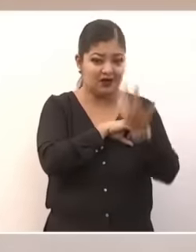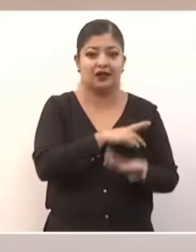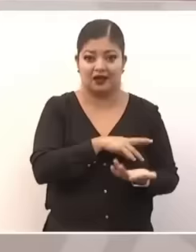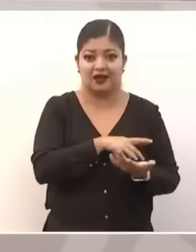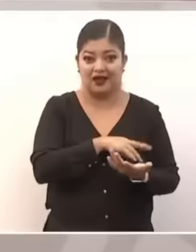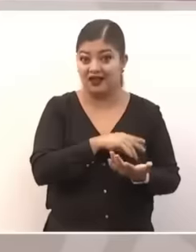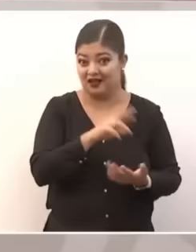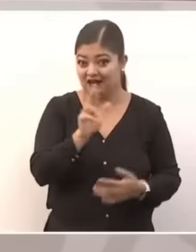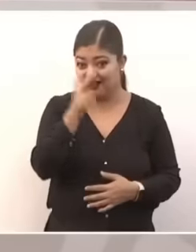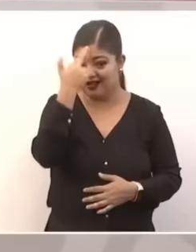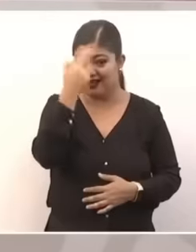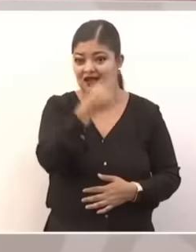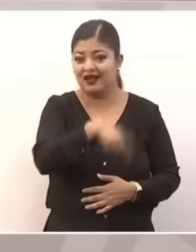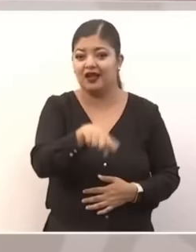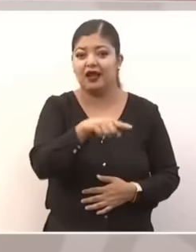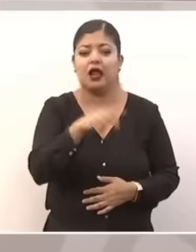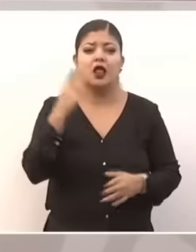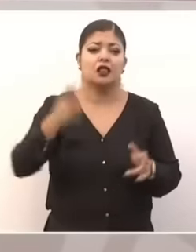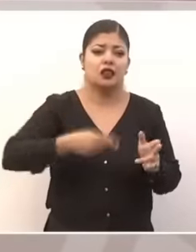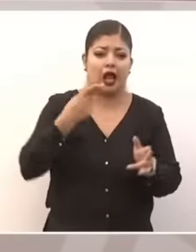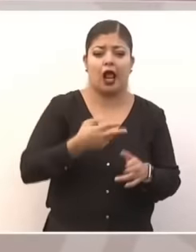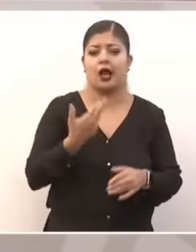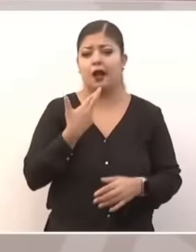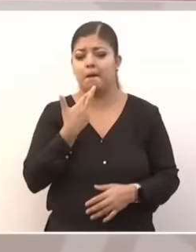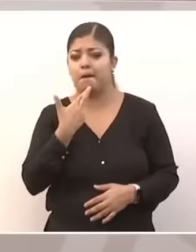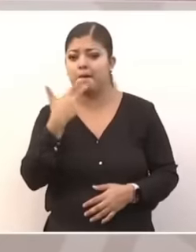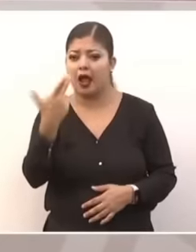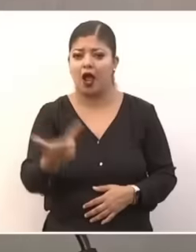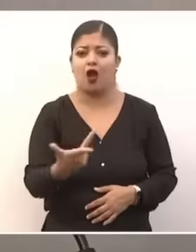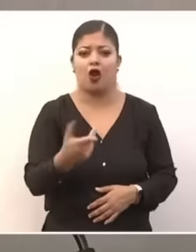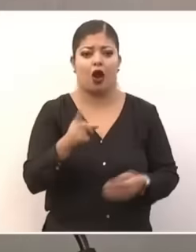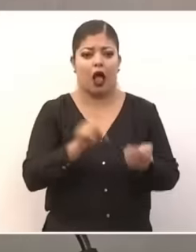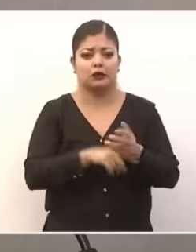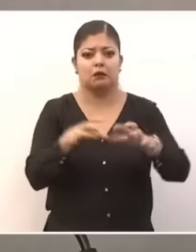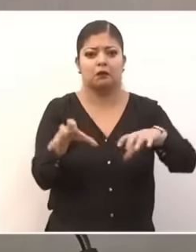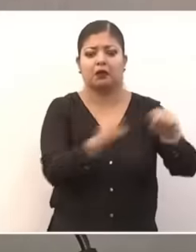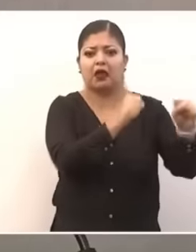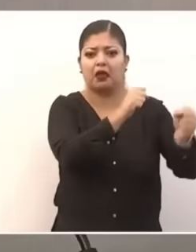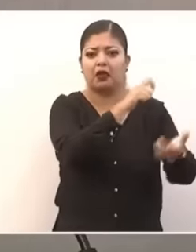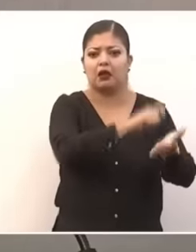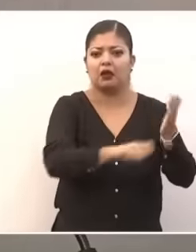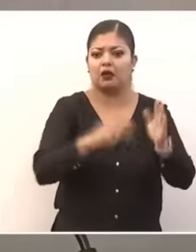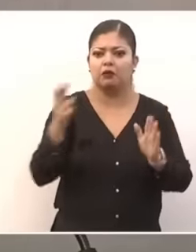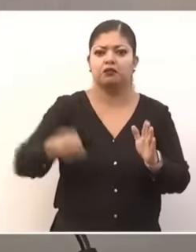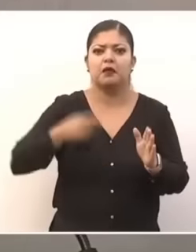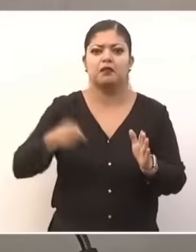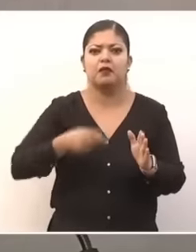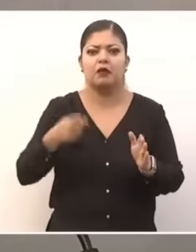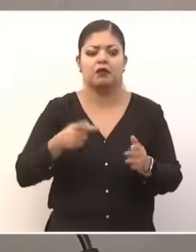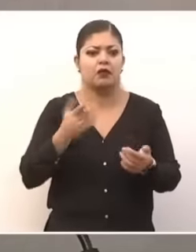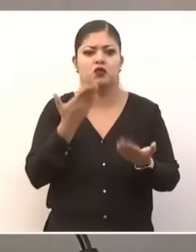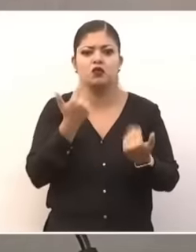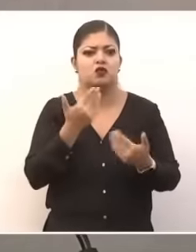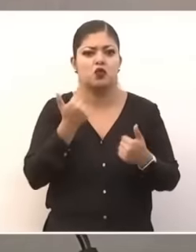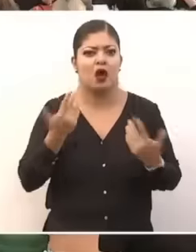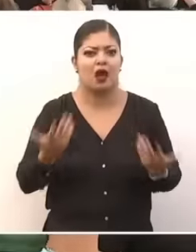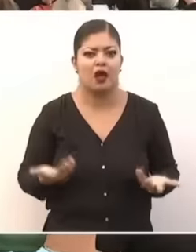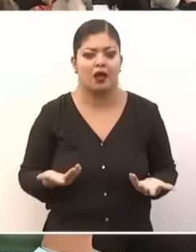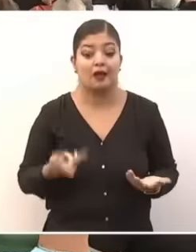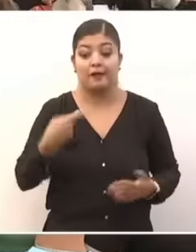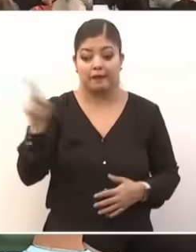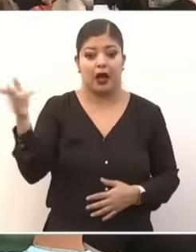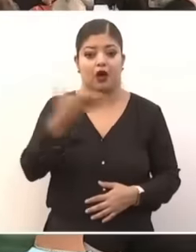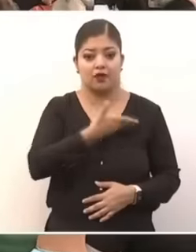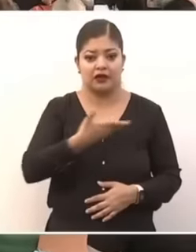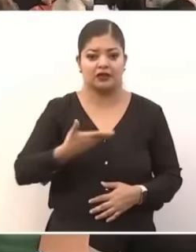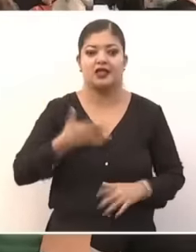Decían que íbamos a tener los mejores trenes, los privatizaron y se acabaron los trenes de pasajeros. Pero el presidente